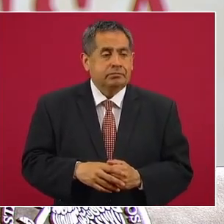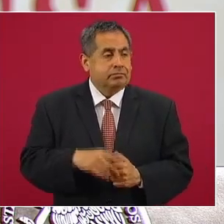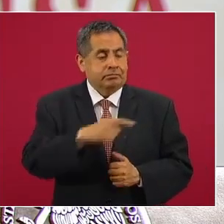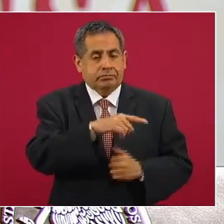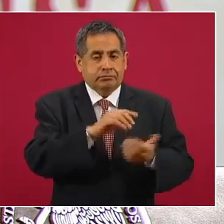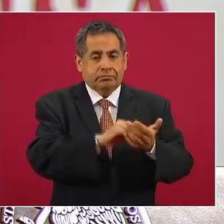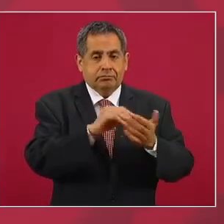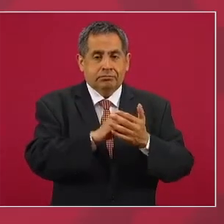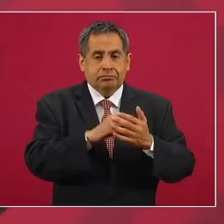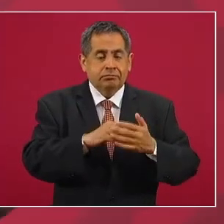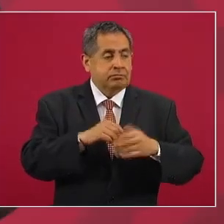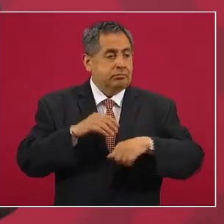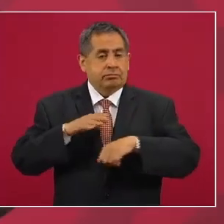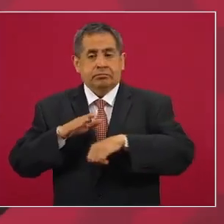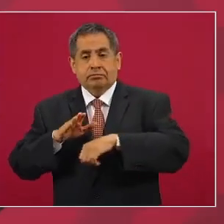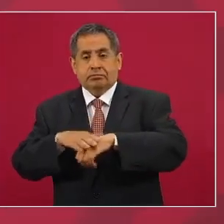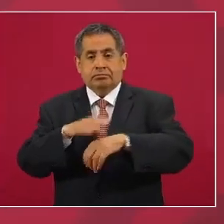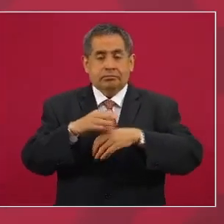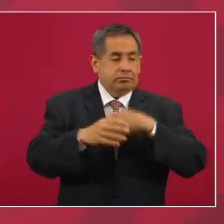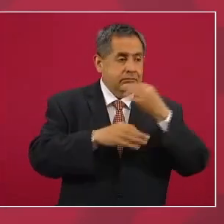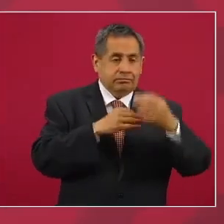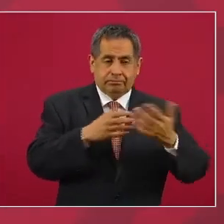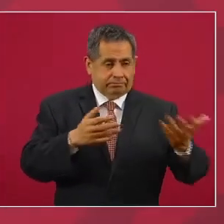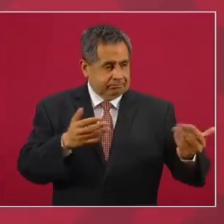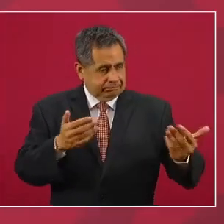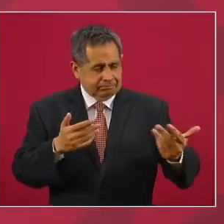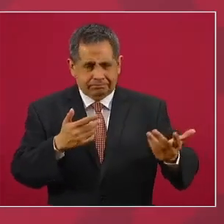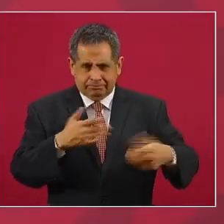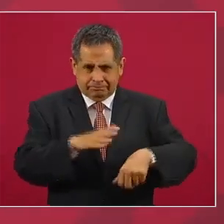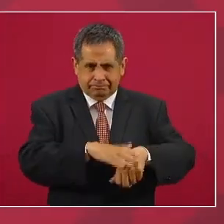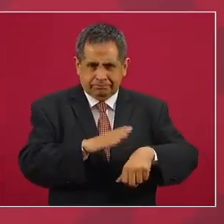convocatoria, el llamamiento, la invitación